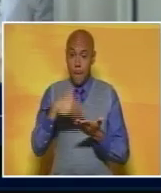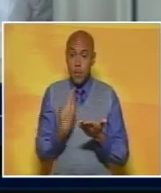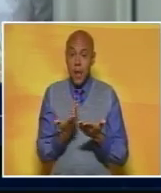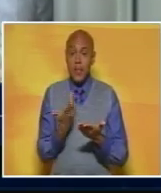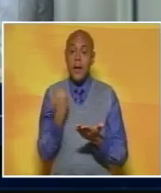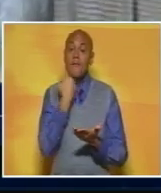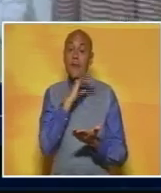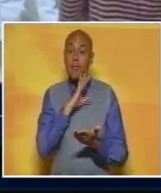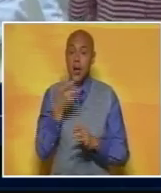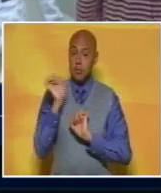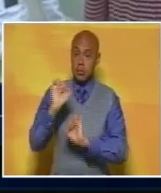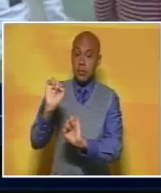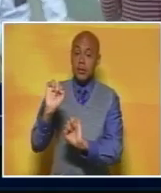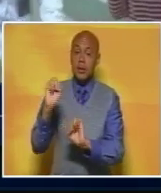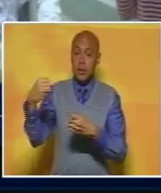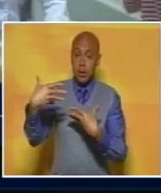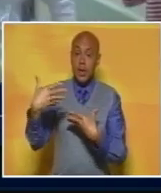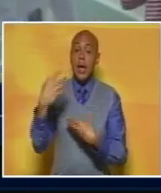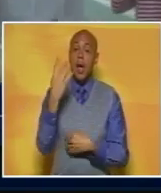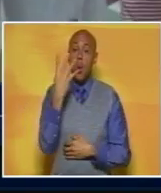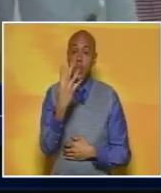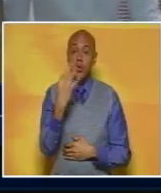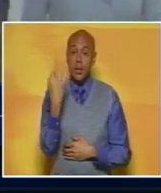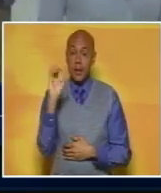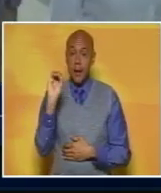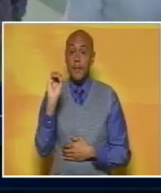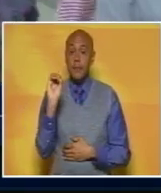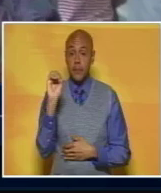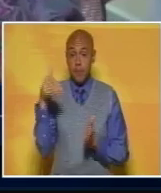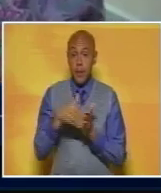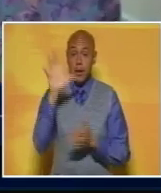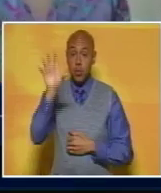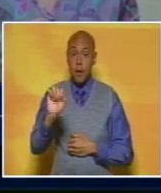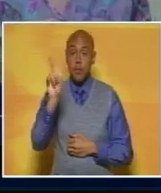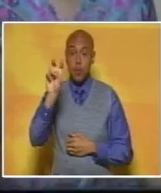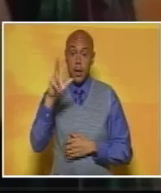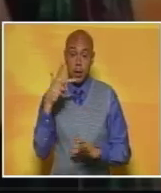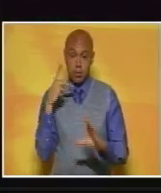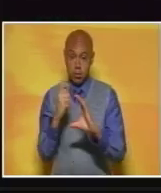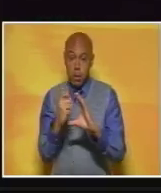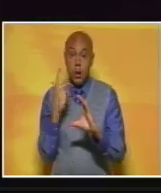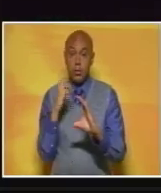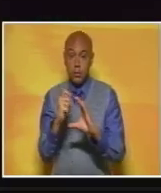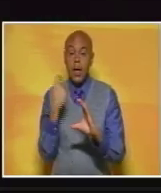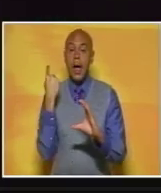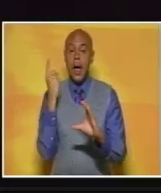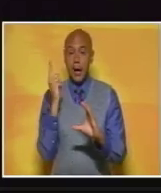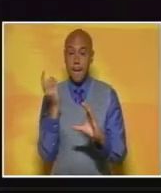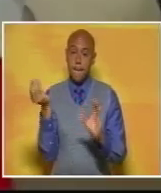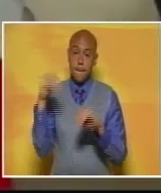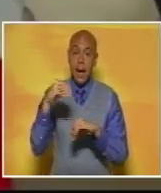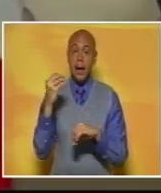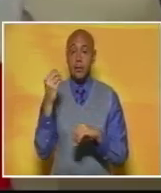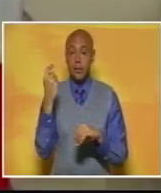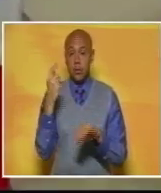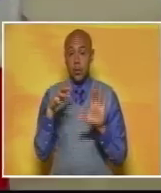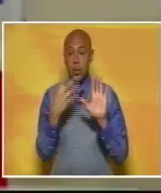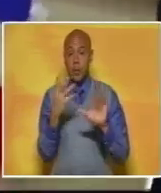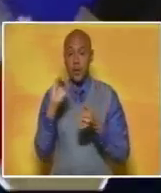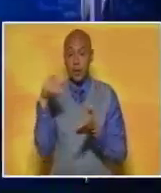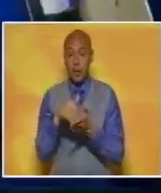Sin embargo, autoridades adquirieron 430.000 vacunas y aún tienen en existencia de otras 90.000 dosis.